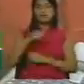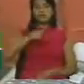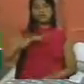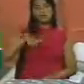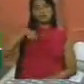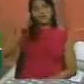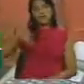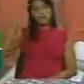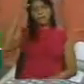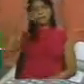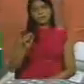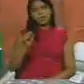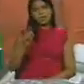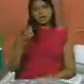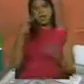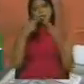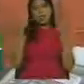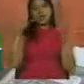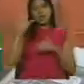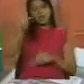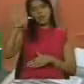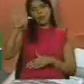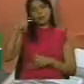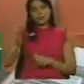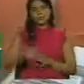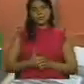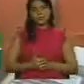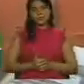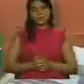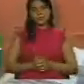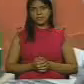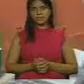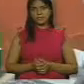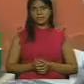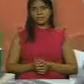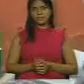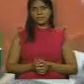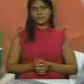de Petare, lo que es ese compromiso profundo.